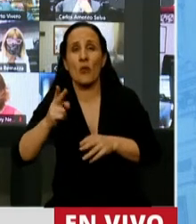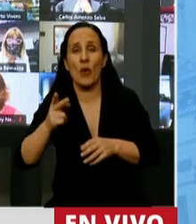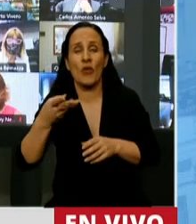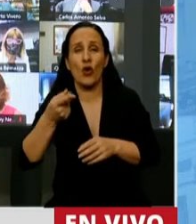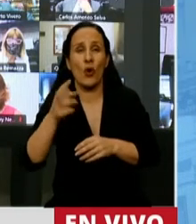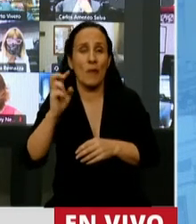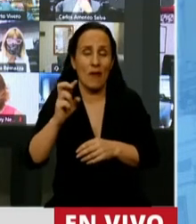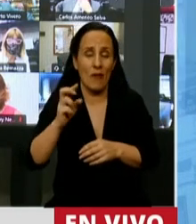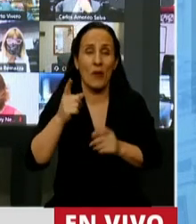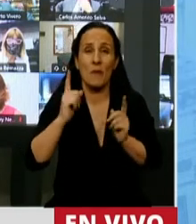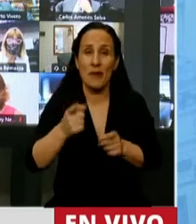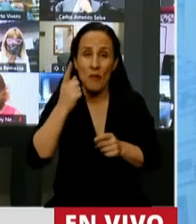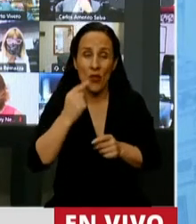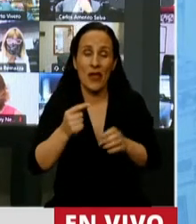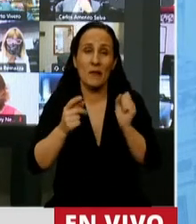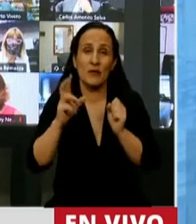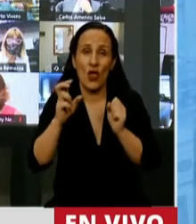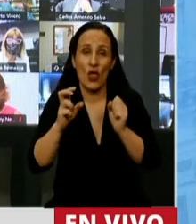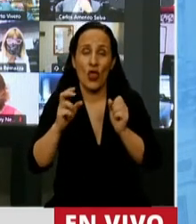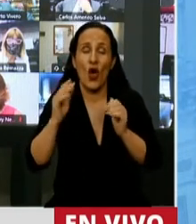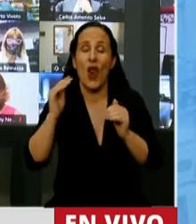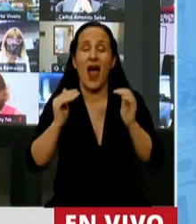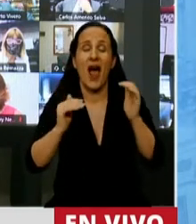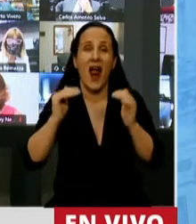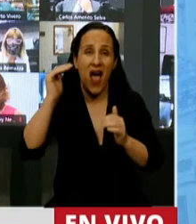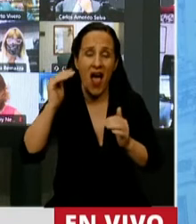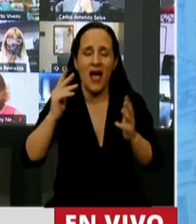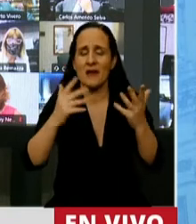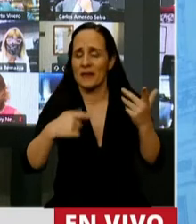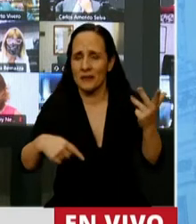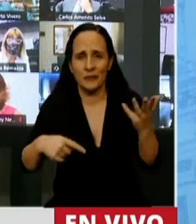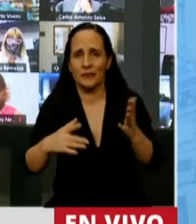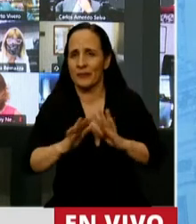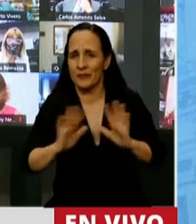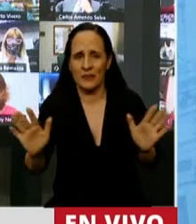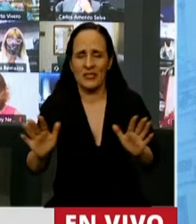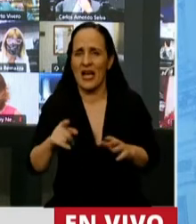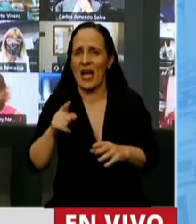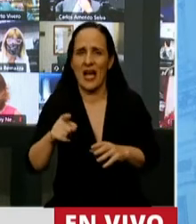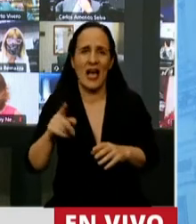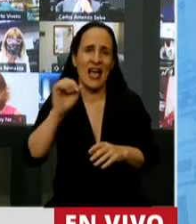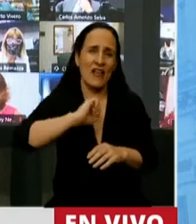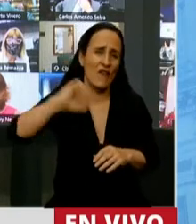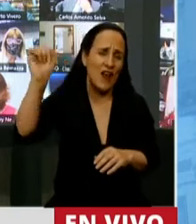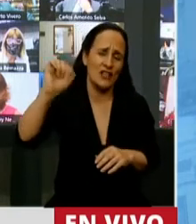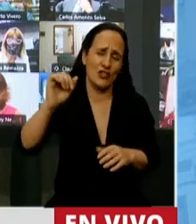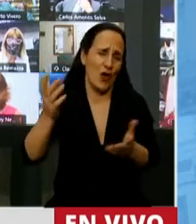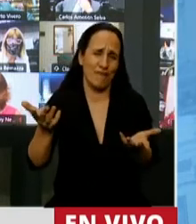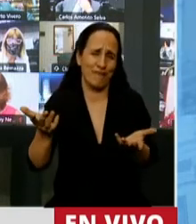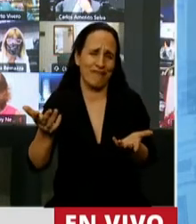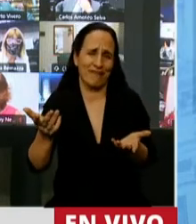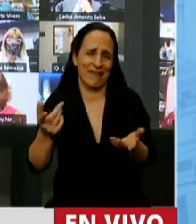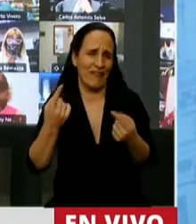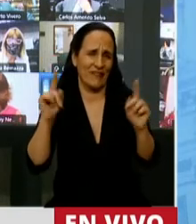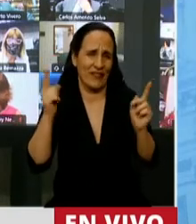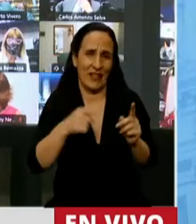el tipo de cambio superaba el proyectado para el 2021 y la pauta inflacionaria obviamente muy lejos de la anunciada